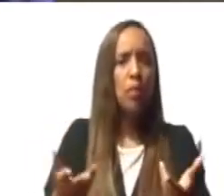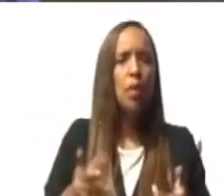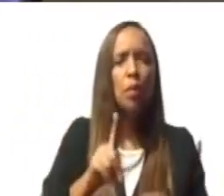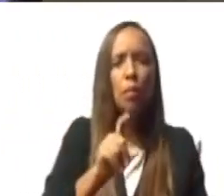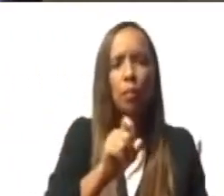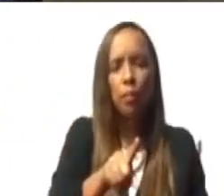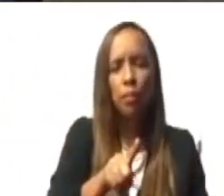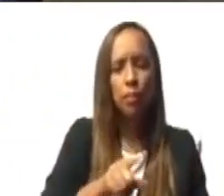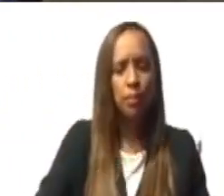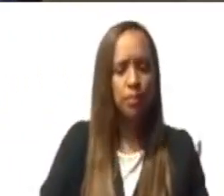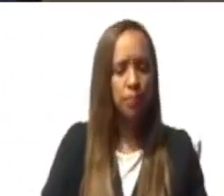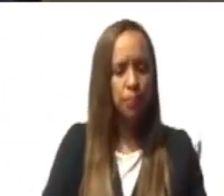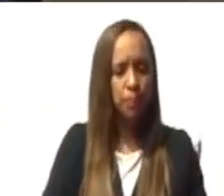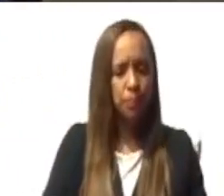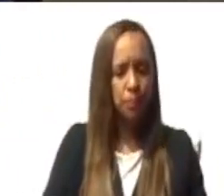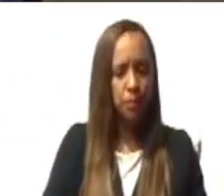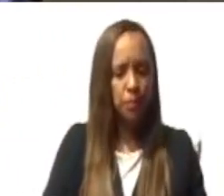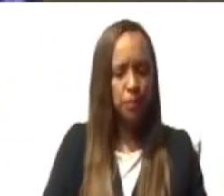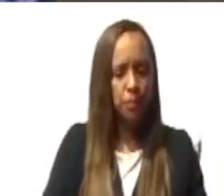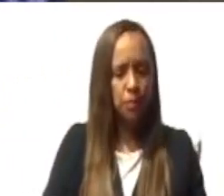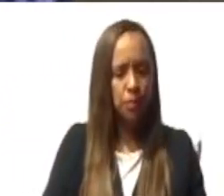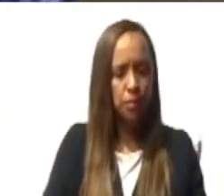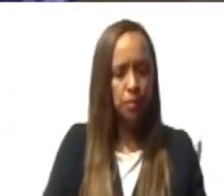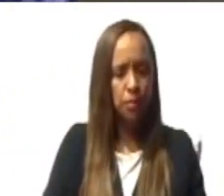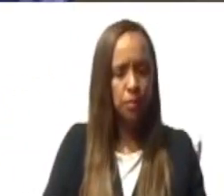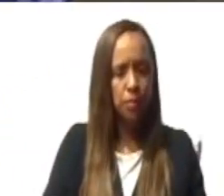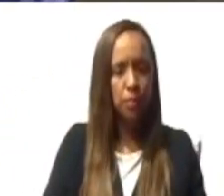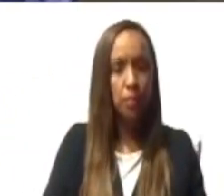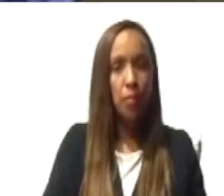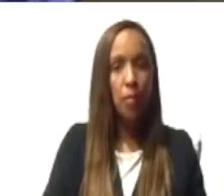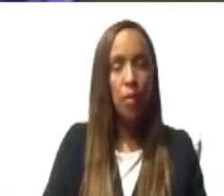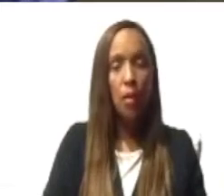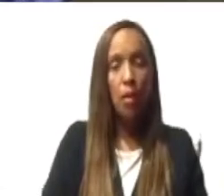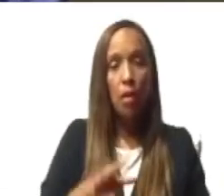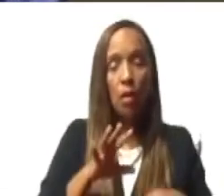como impuesto de anticipo a la banca nacional,